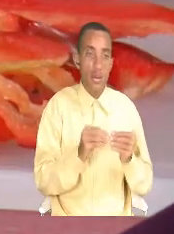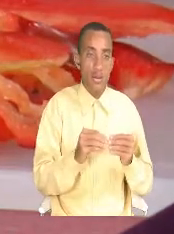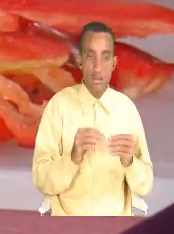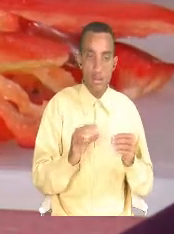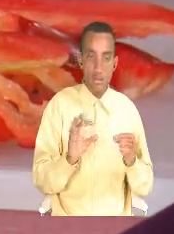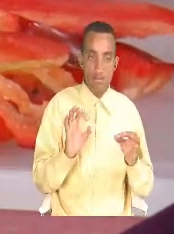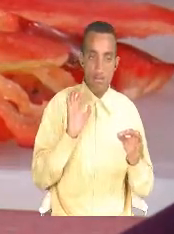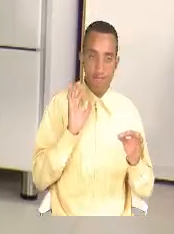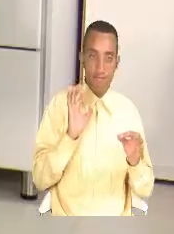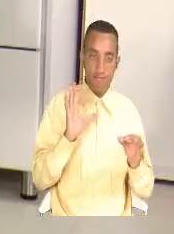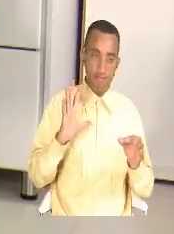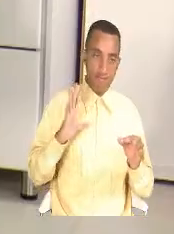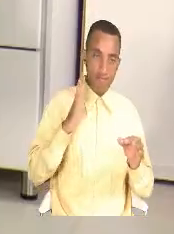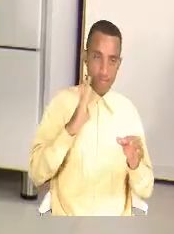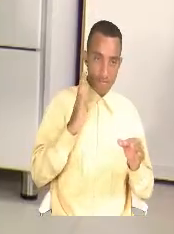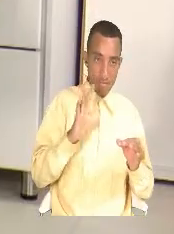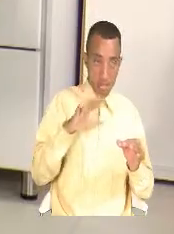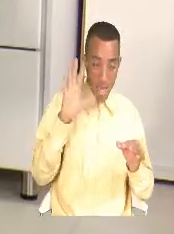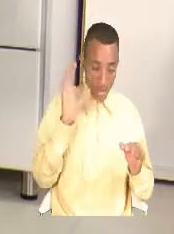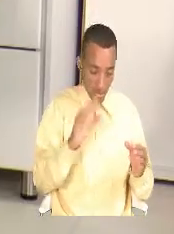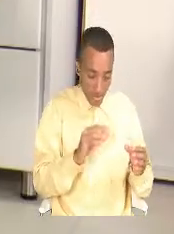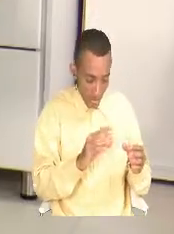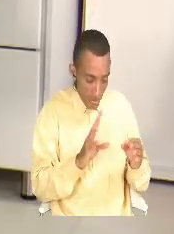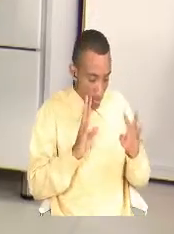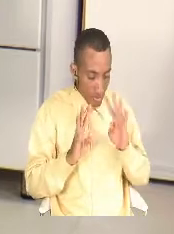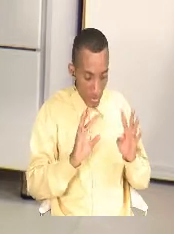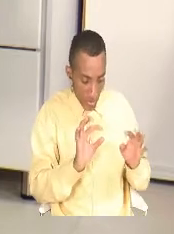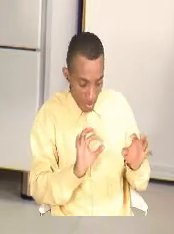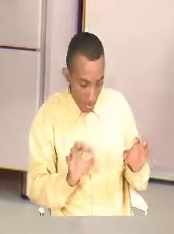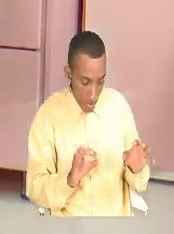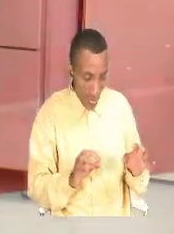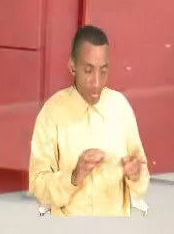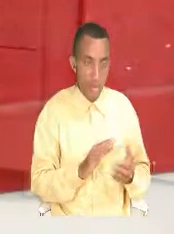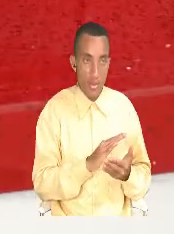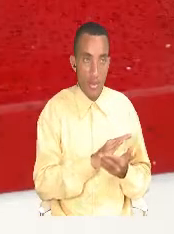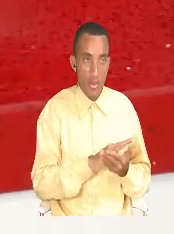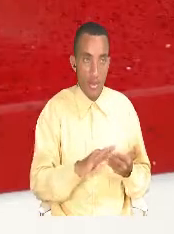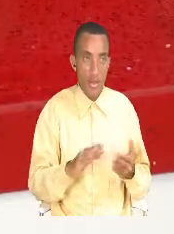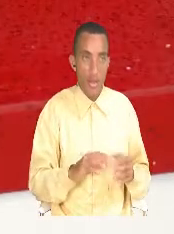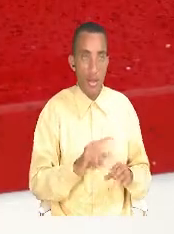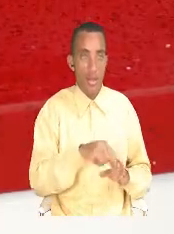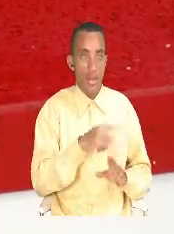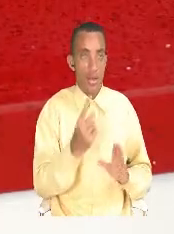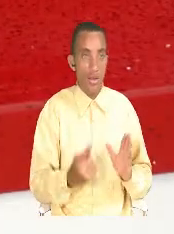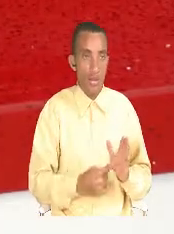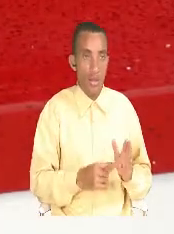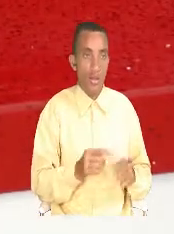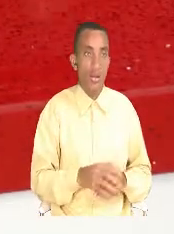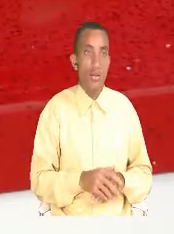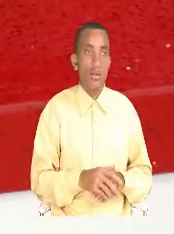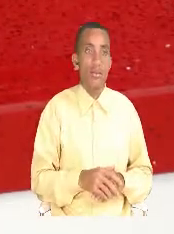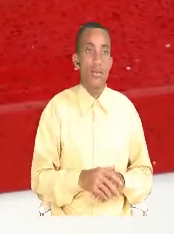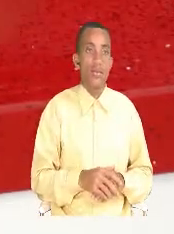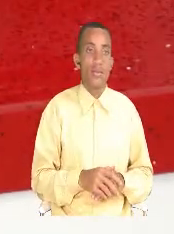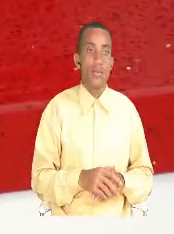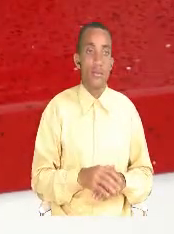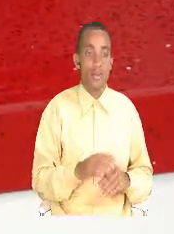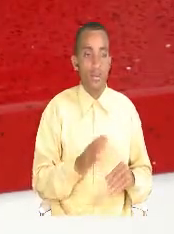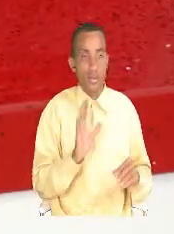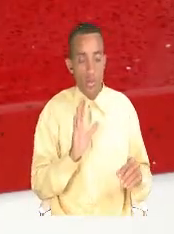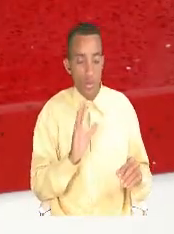más fina la receta. Entonces ya la libra de pimentón pues no nos va a quedar completa, sino va a quedar por ejemplo media libra